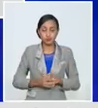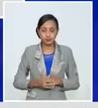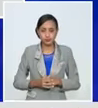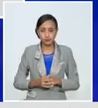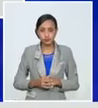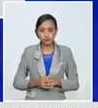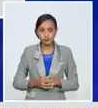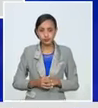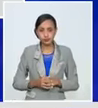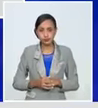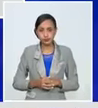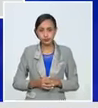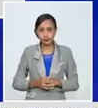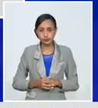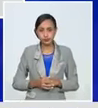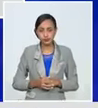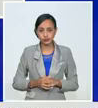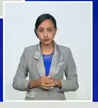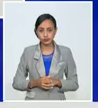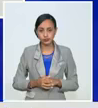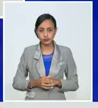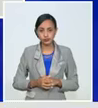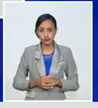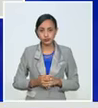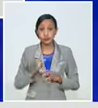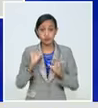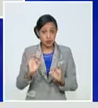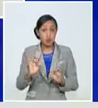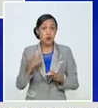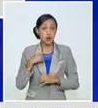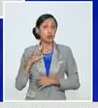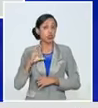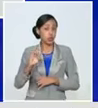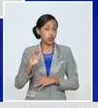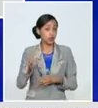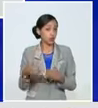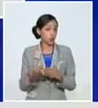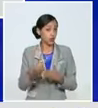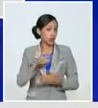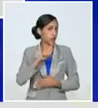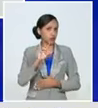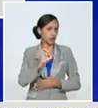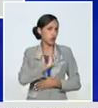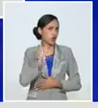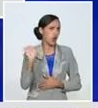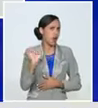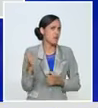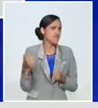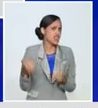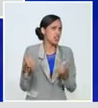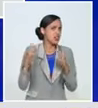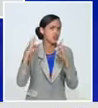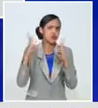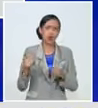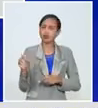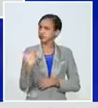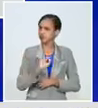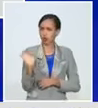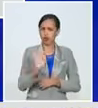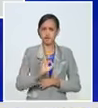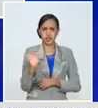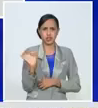Como ven y como he ido diciendo en estos días, no se logra una estabilidad todavía en